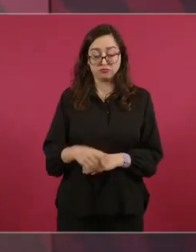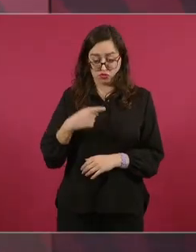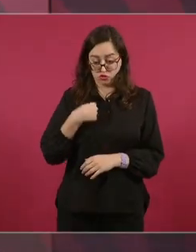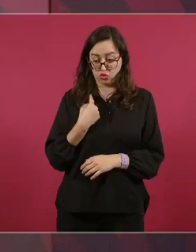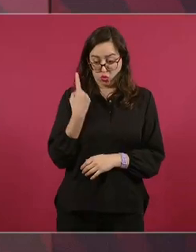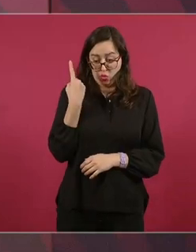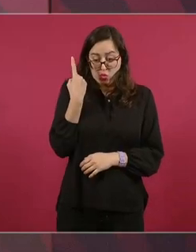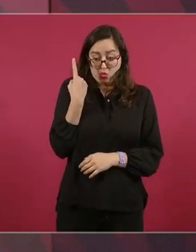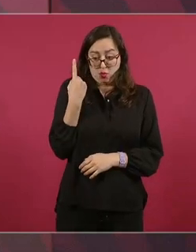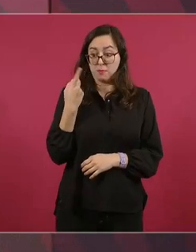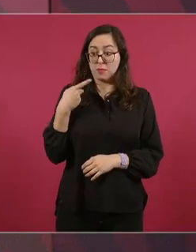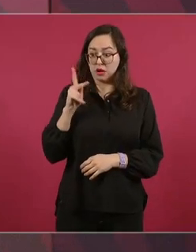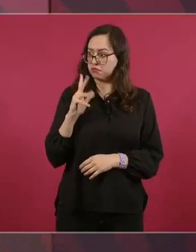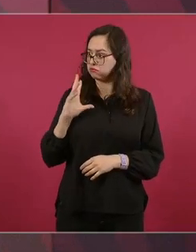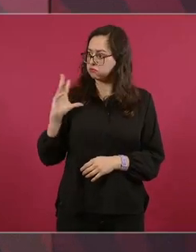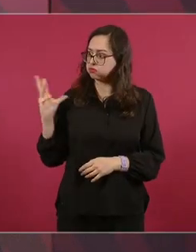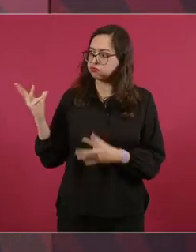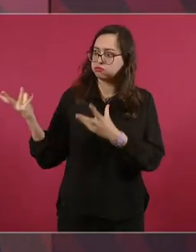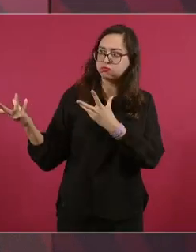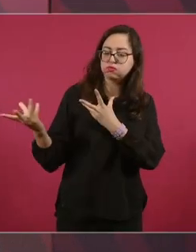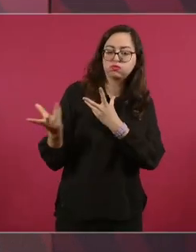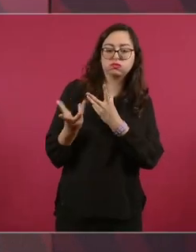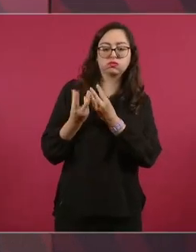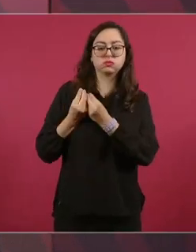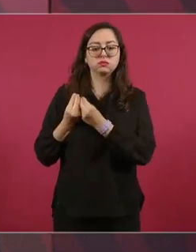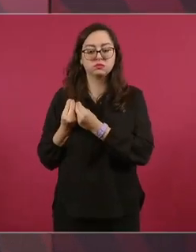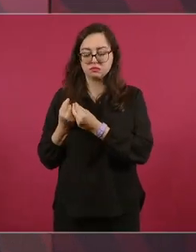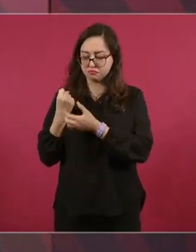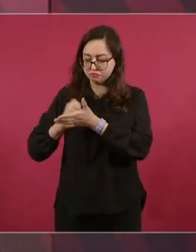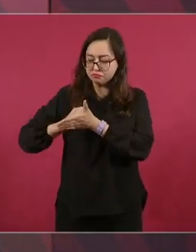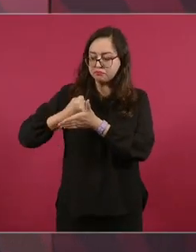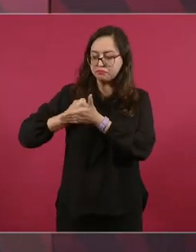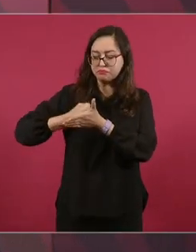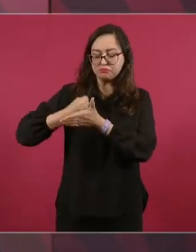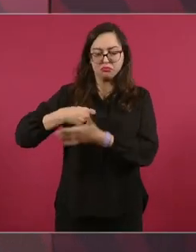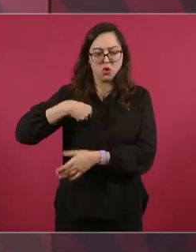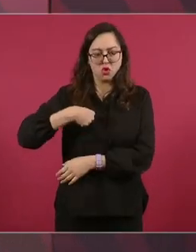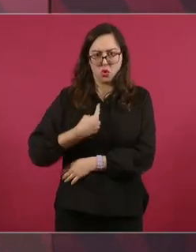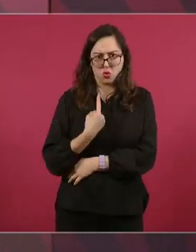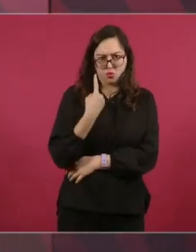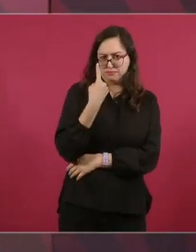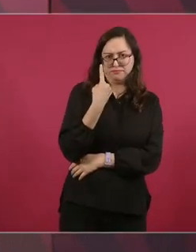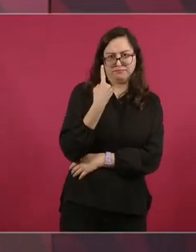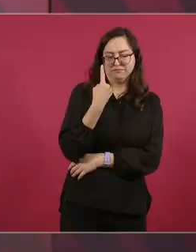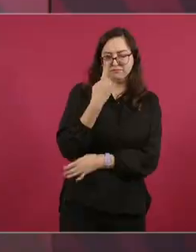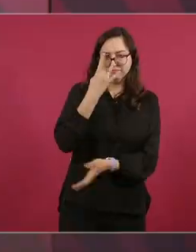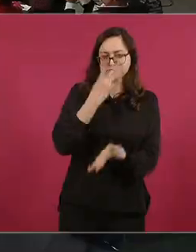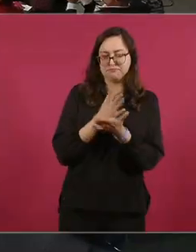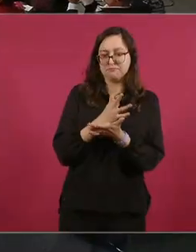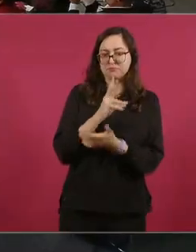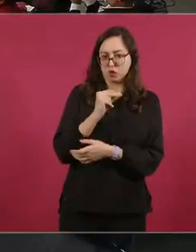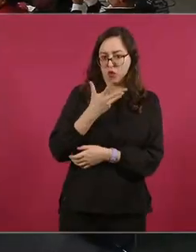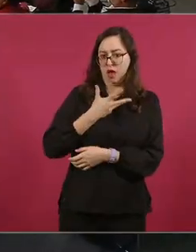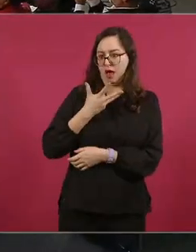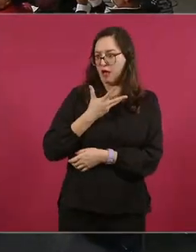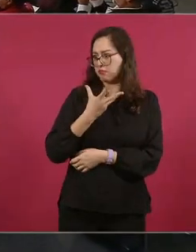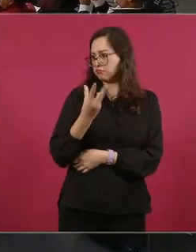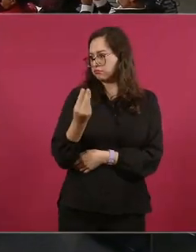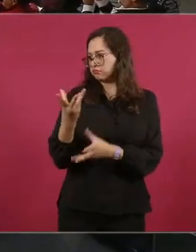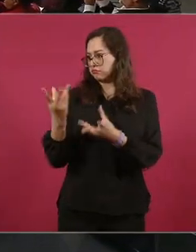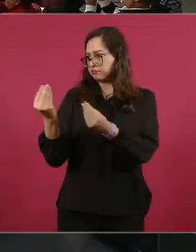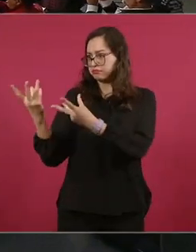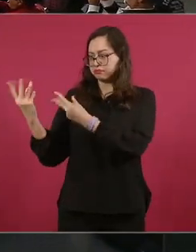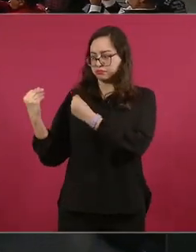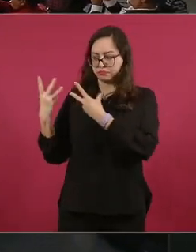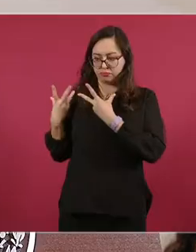ellos, de los autores de esta obra, pero no el único. A mí me tocó